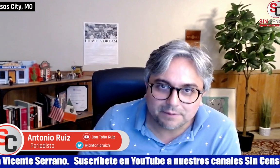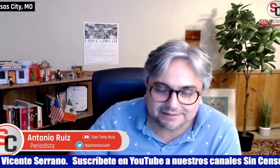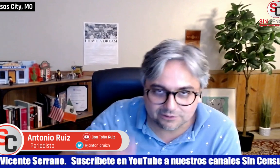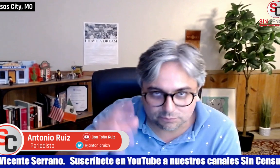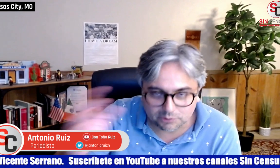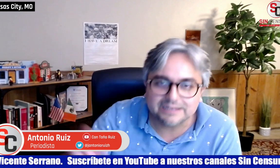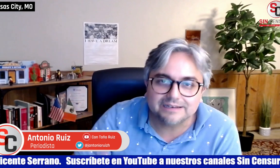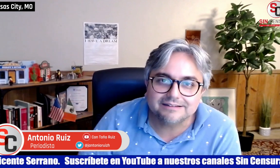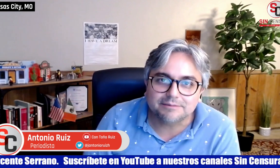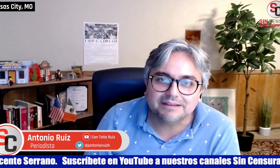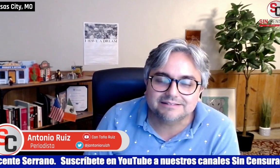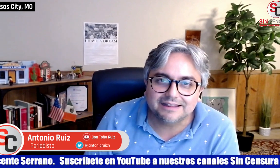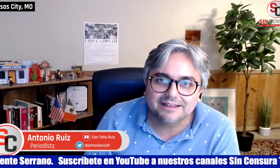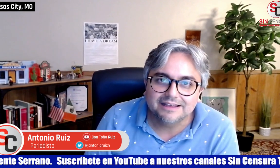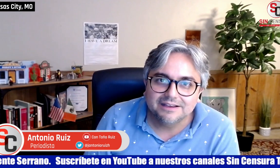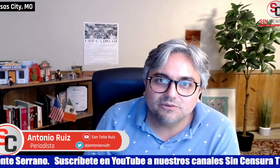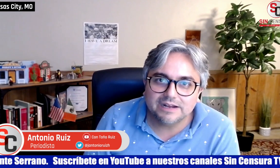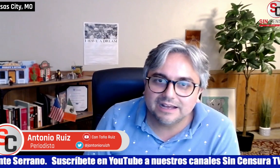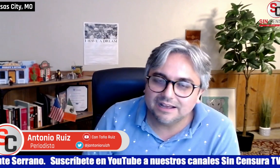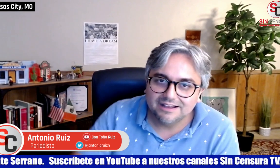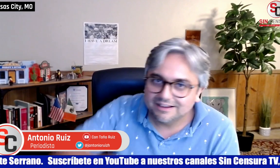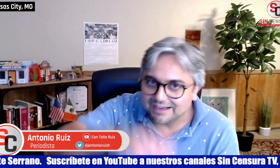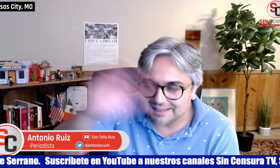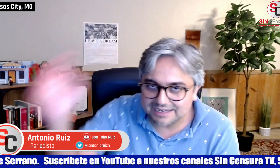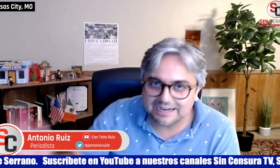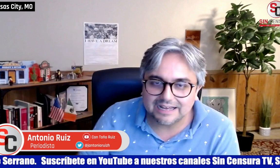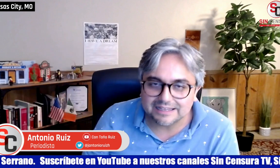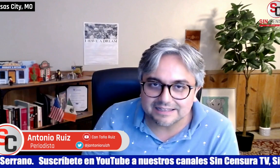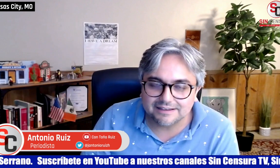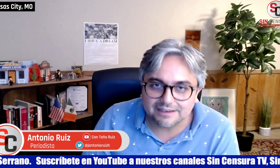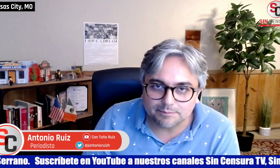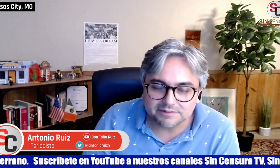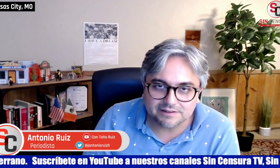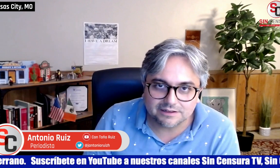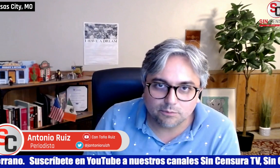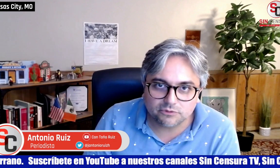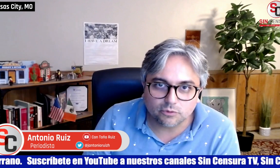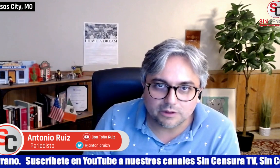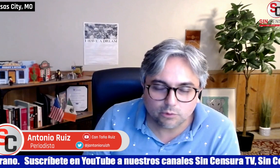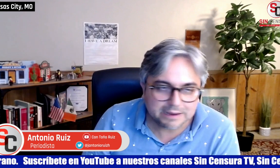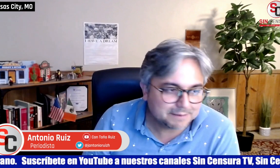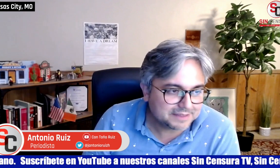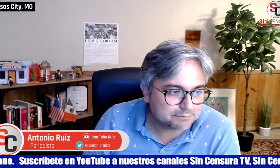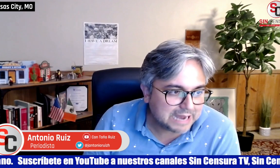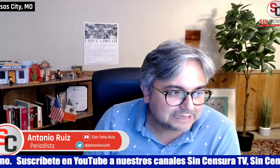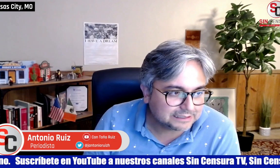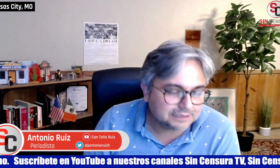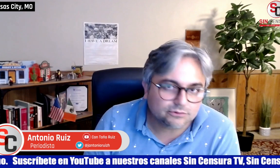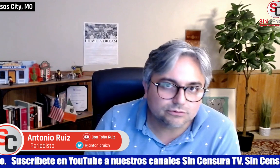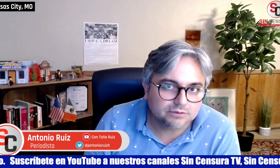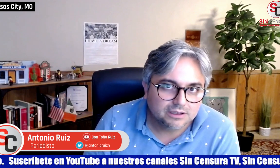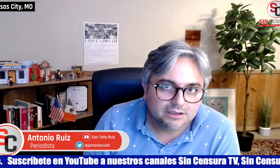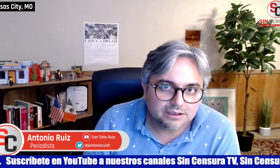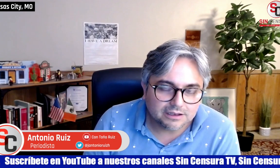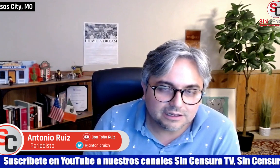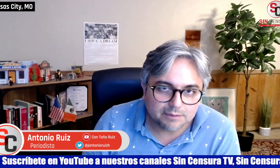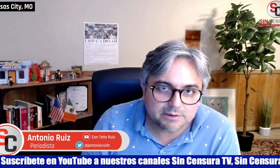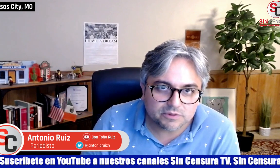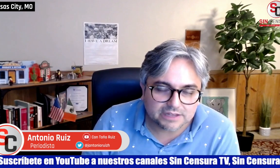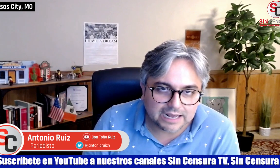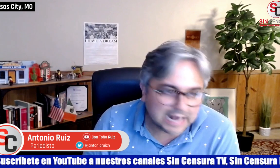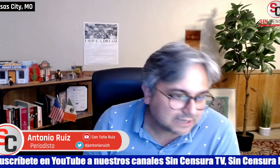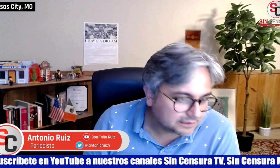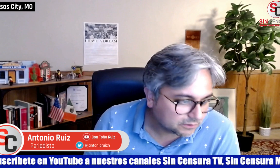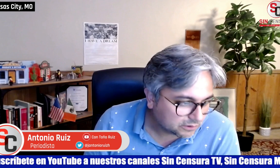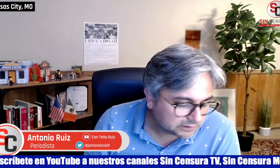te comparten los piolines y más tarde una cadena en la que dicen que el presidente López Obrador va a invadir Marte y que es un